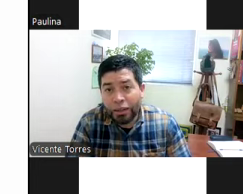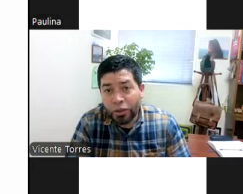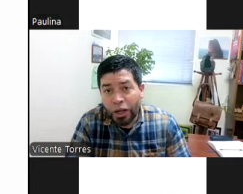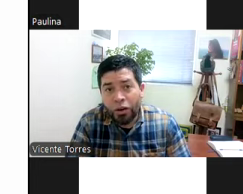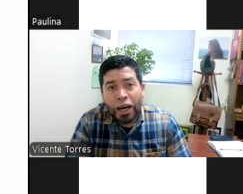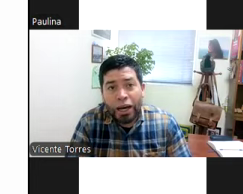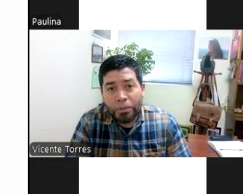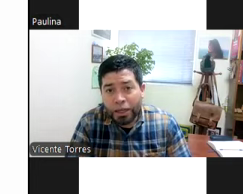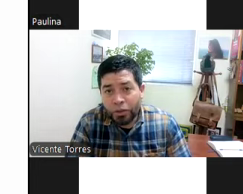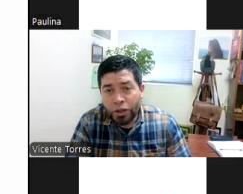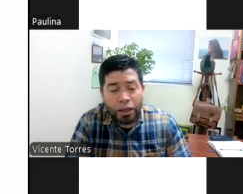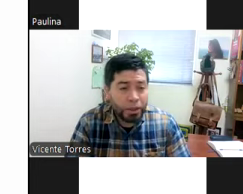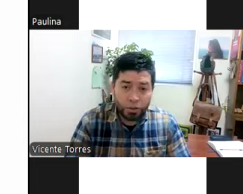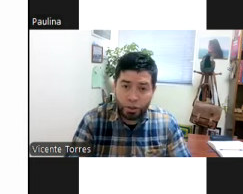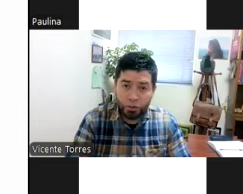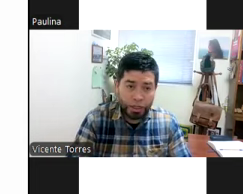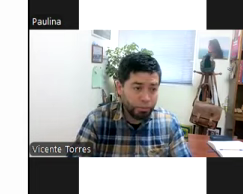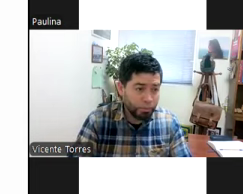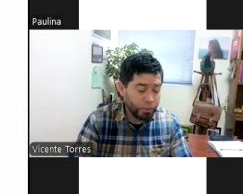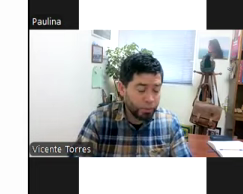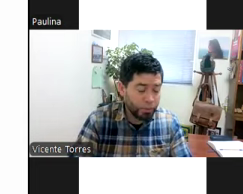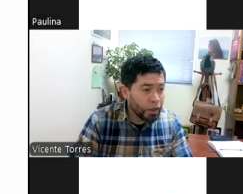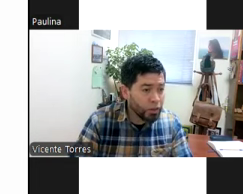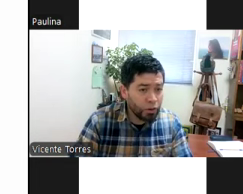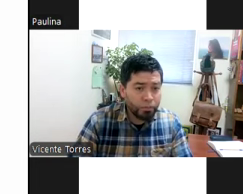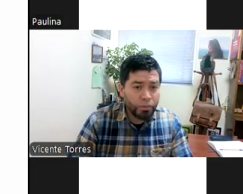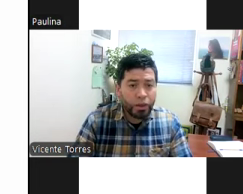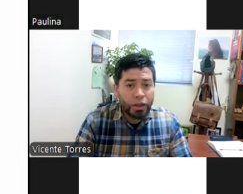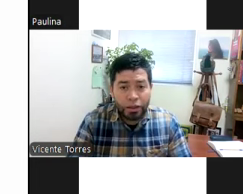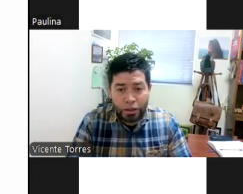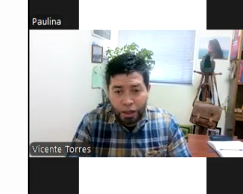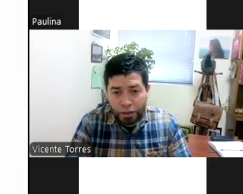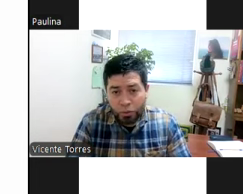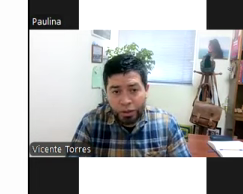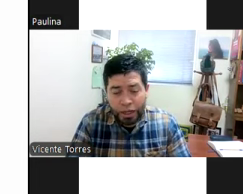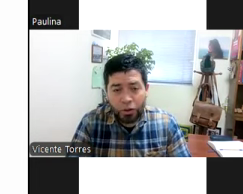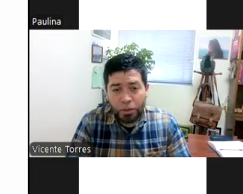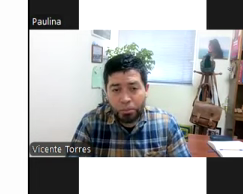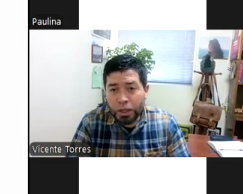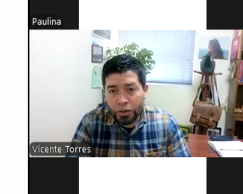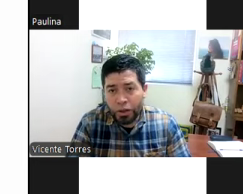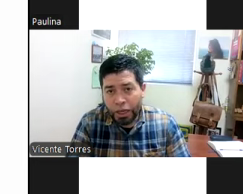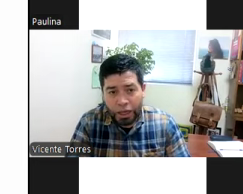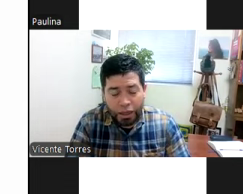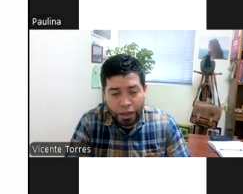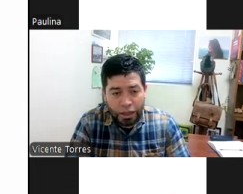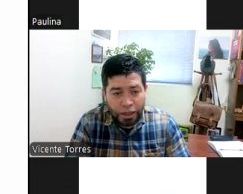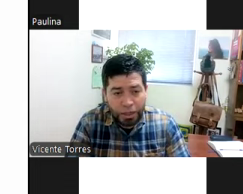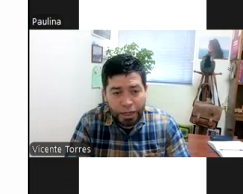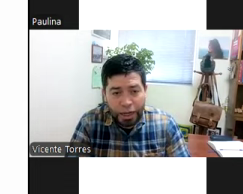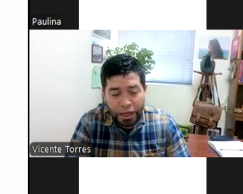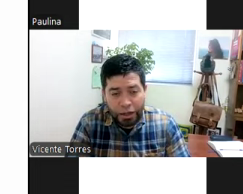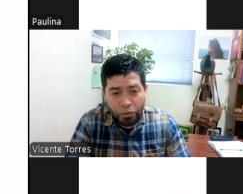están relacionados a la migración e invasión celular. De hecho, haciendo un ensayo in vitro